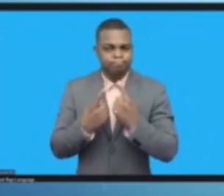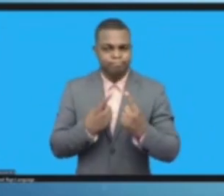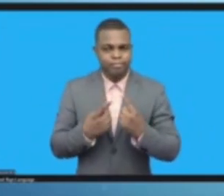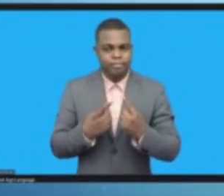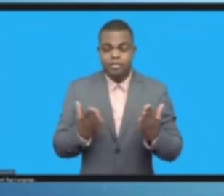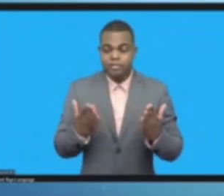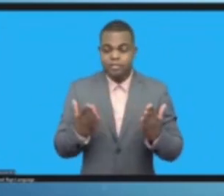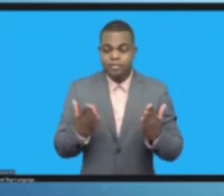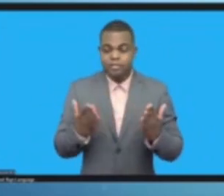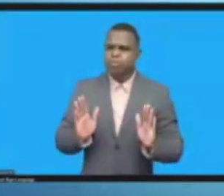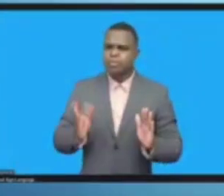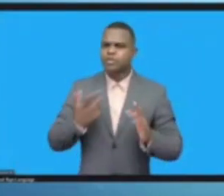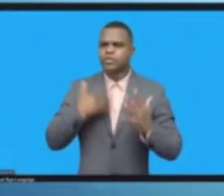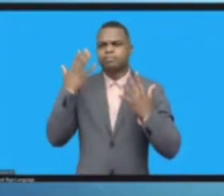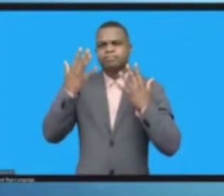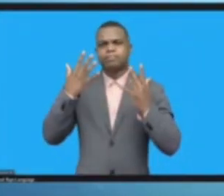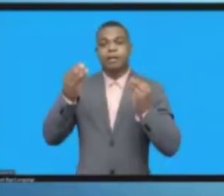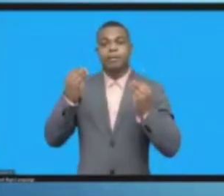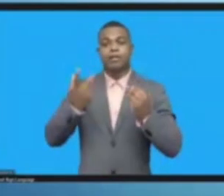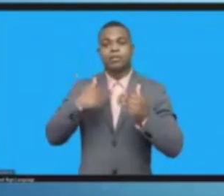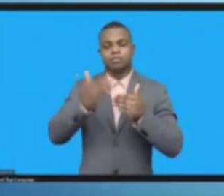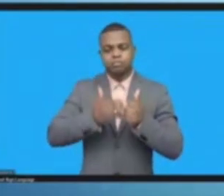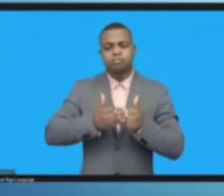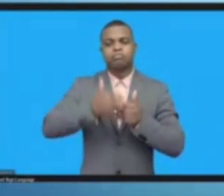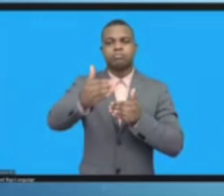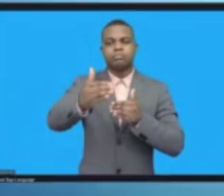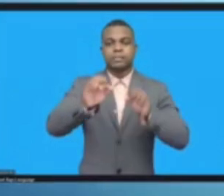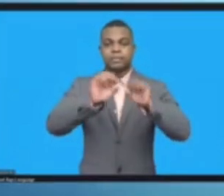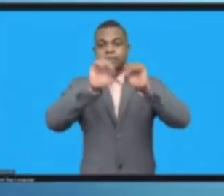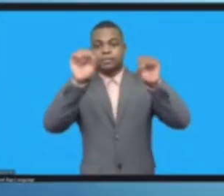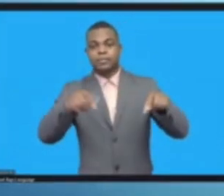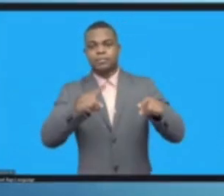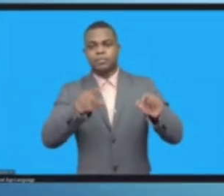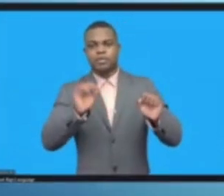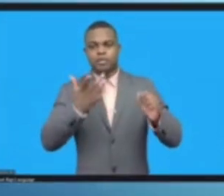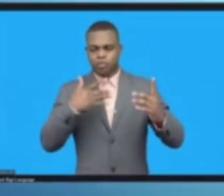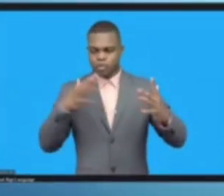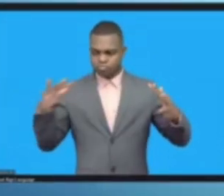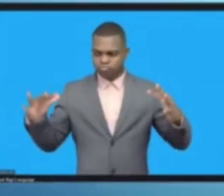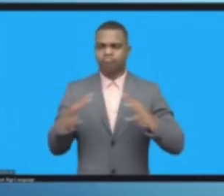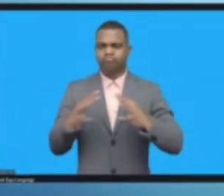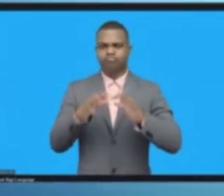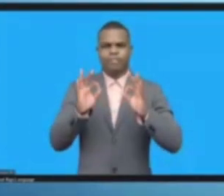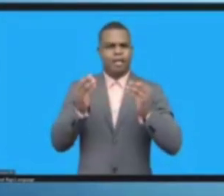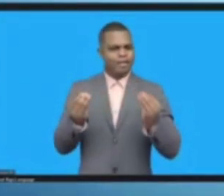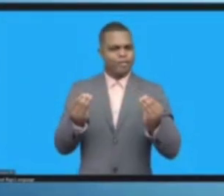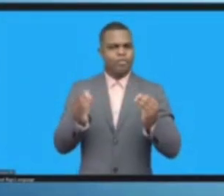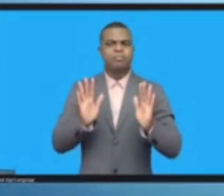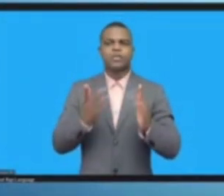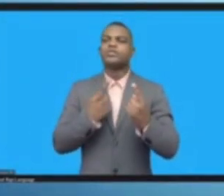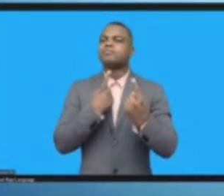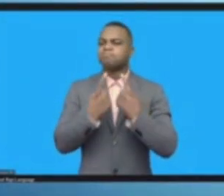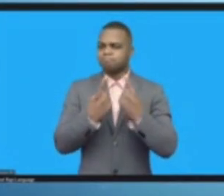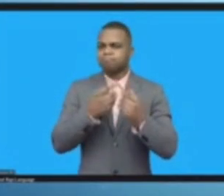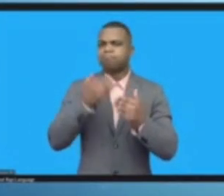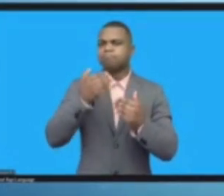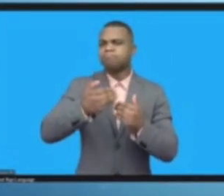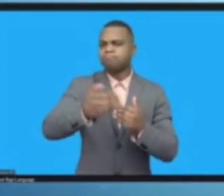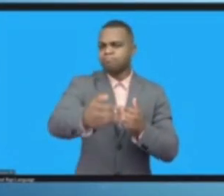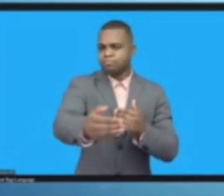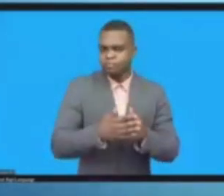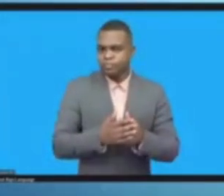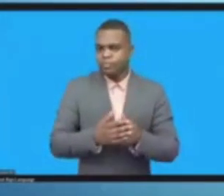debemos trabajar en cooperación digital y el pacto digital global junto con el enviado técnico